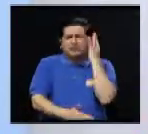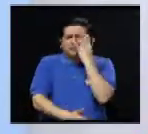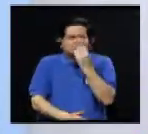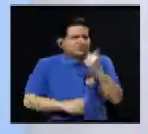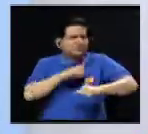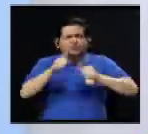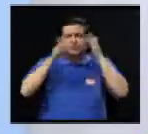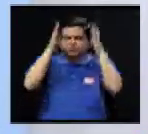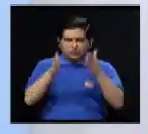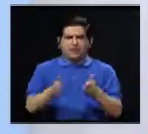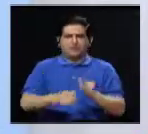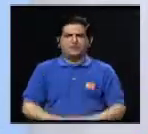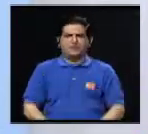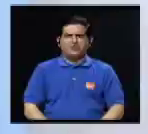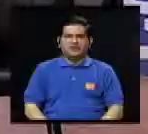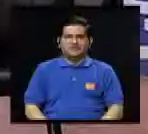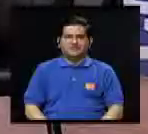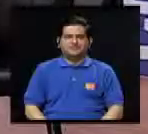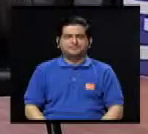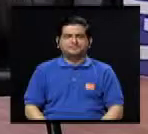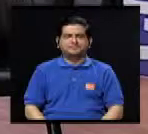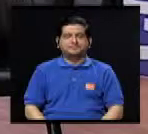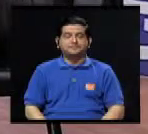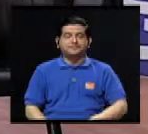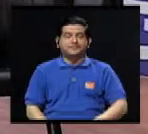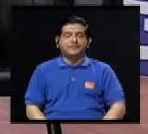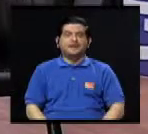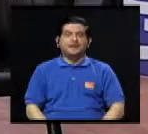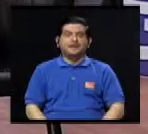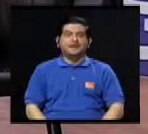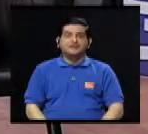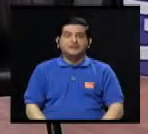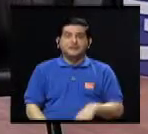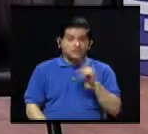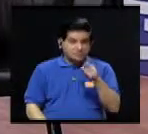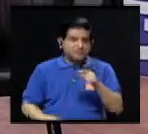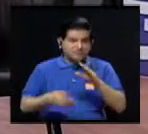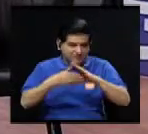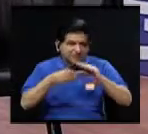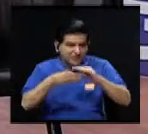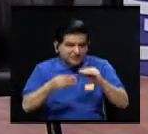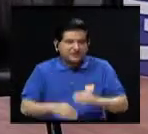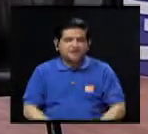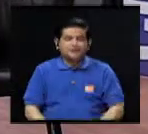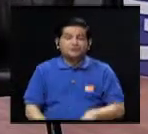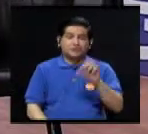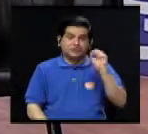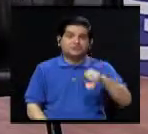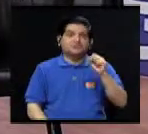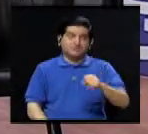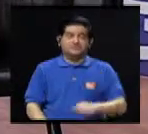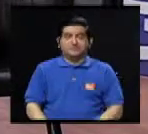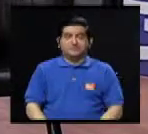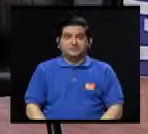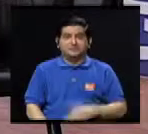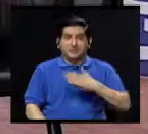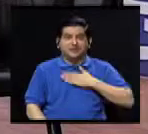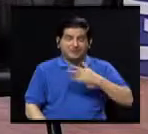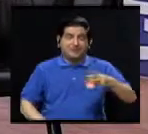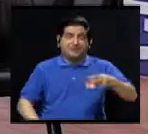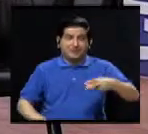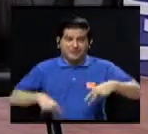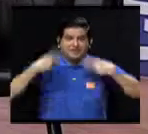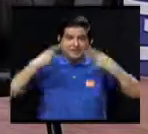y luchadoras. ¿Hay fuente para contar, Ana Lucía? Para hasta el resto cansancio. De mi vida. Y